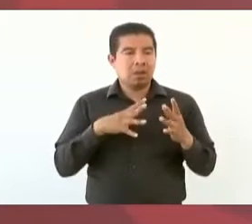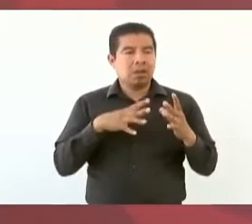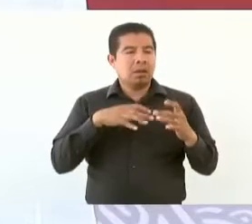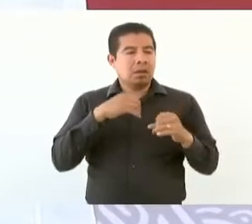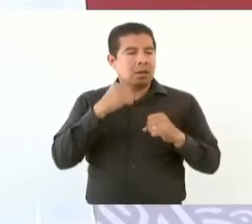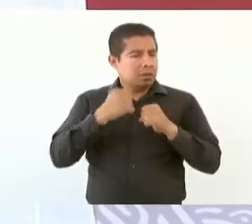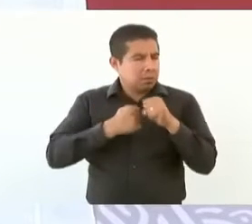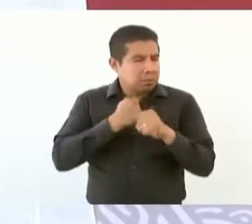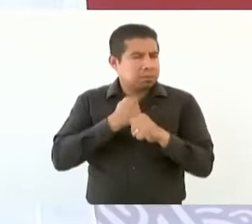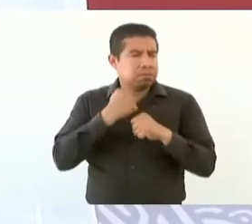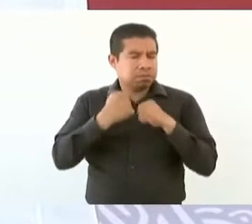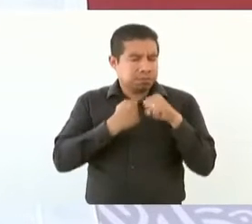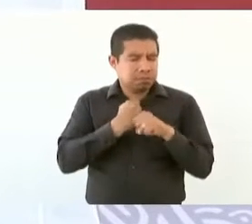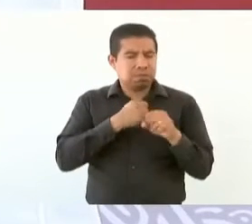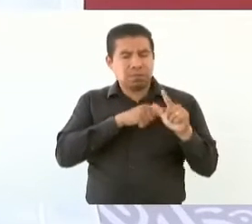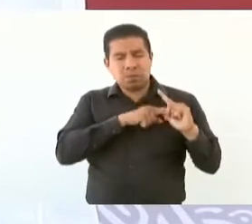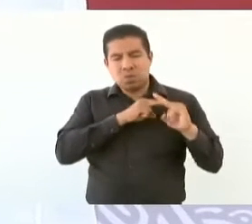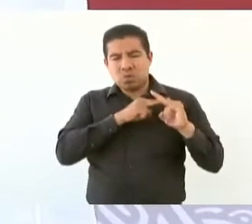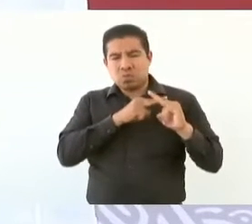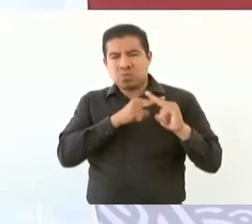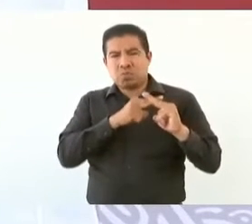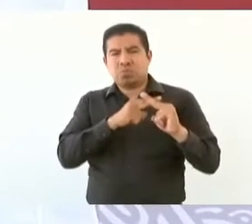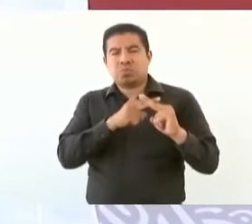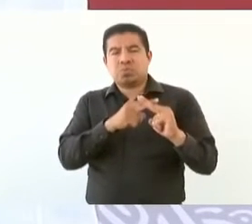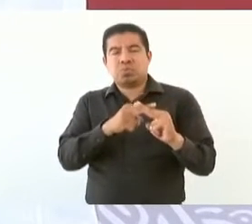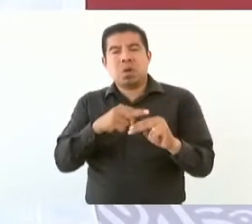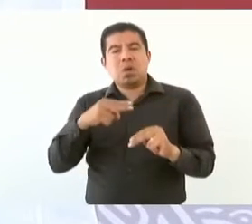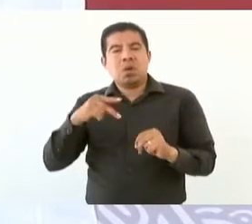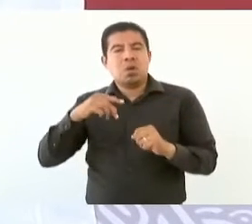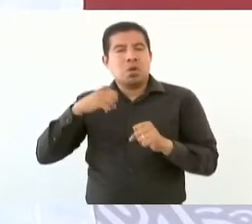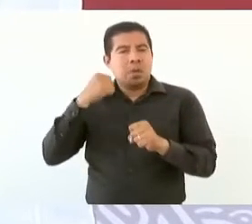consiguiendo por la lucha